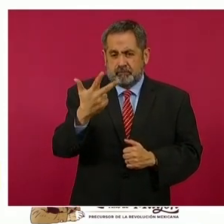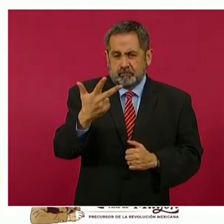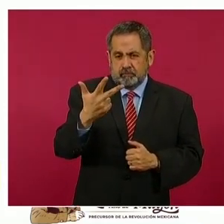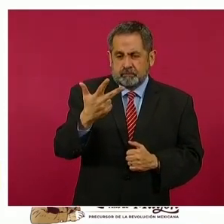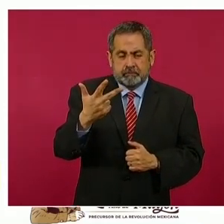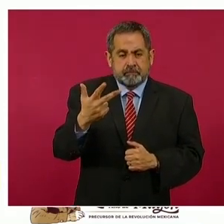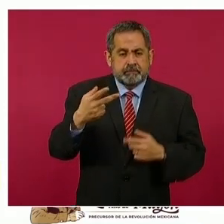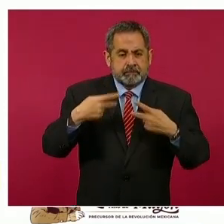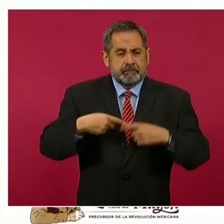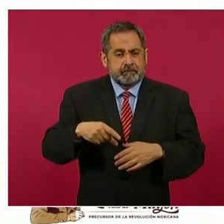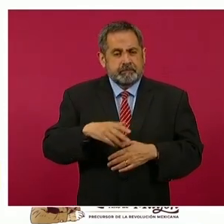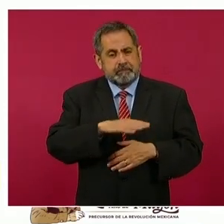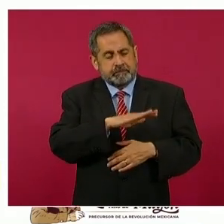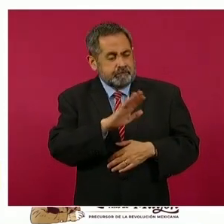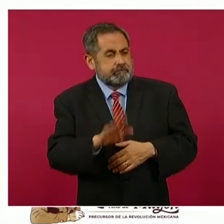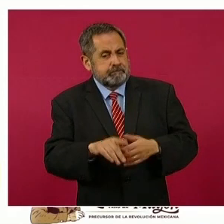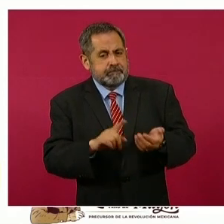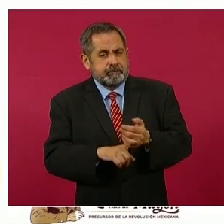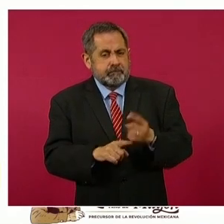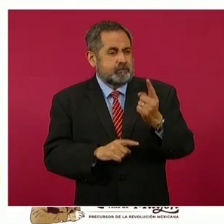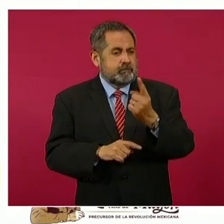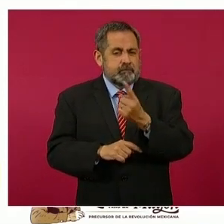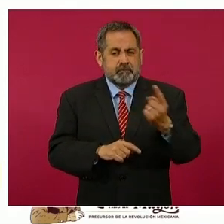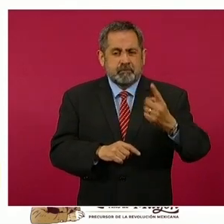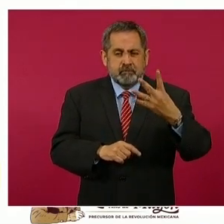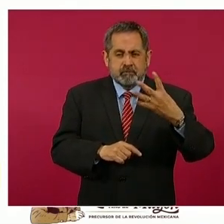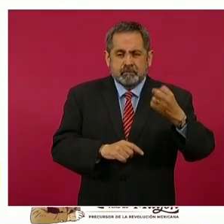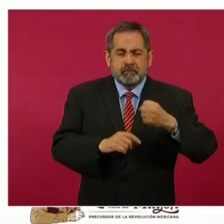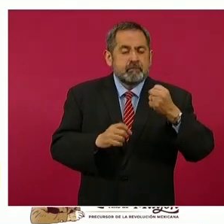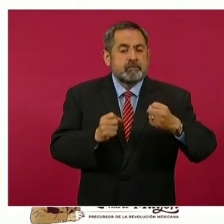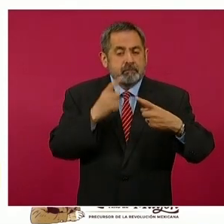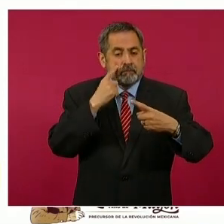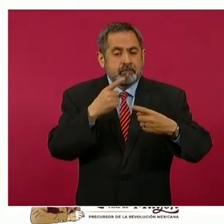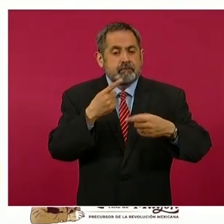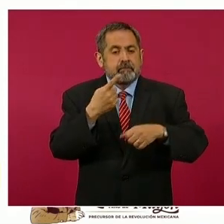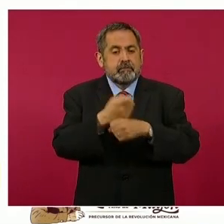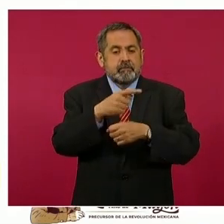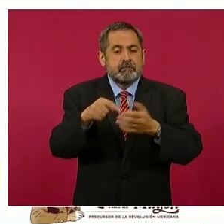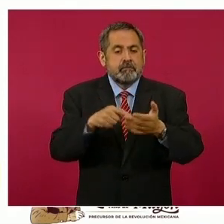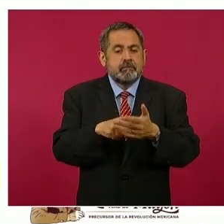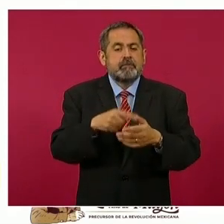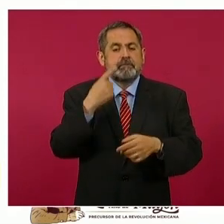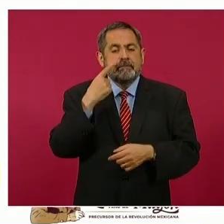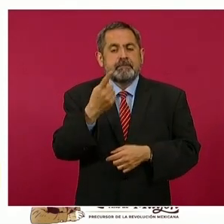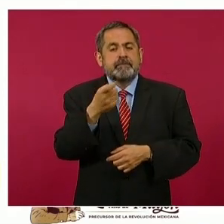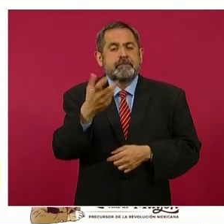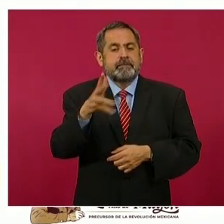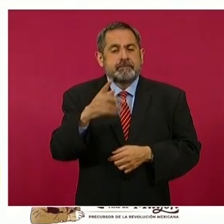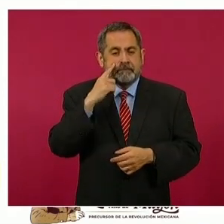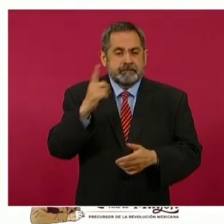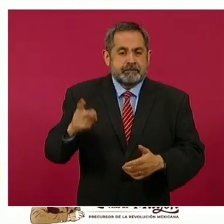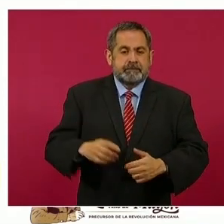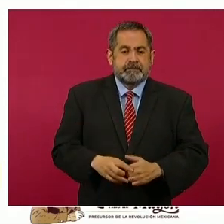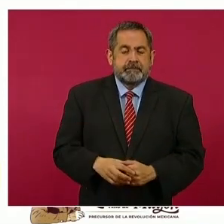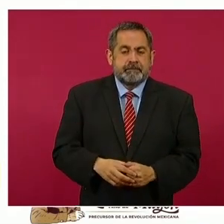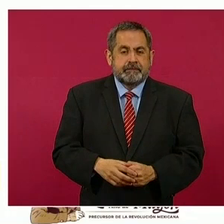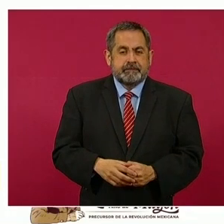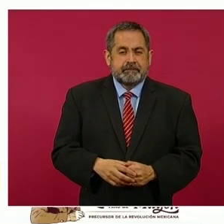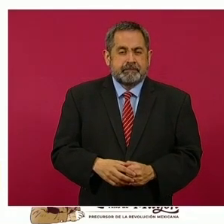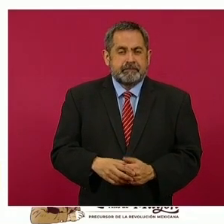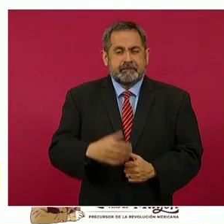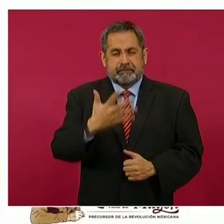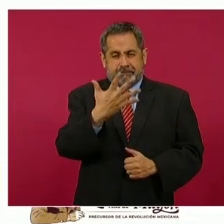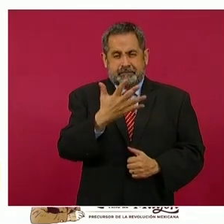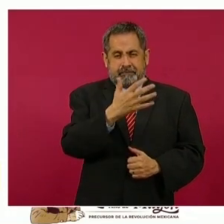grupo, entre 1 y 4 años, ahí está en la 9ª posición, 110, la siguiente, entre 5 y